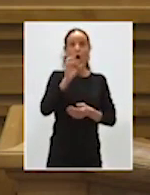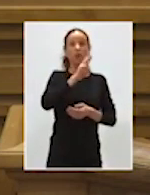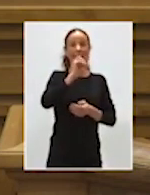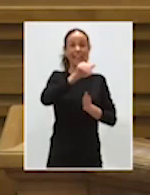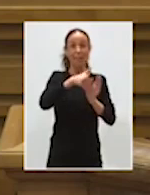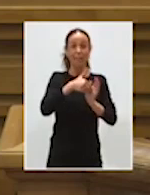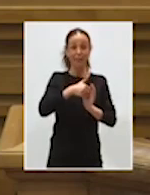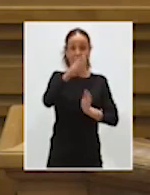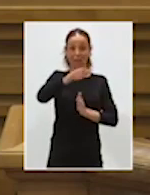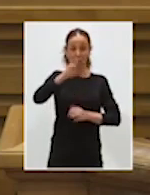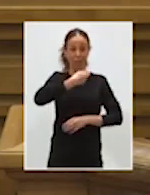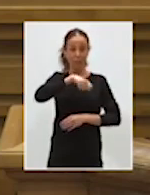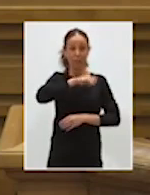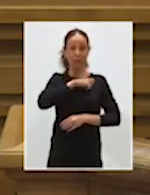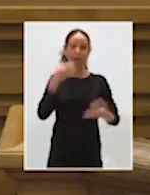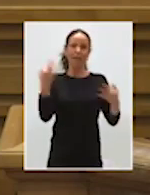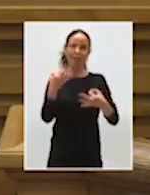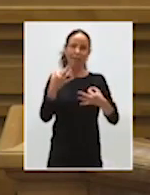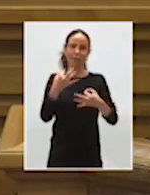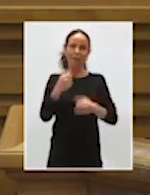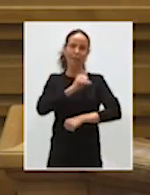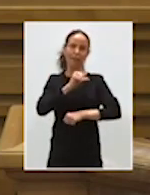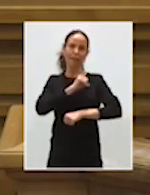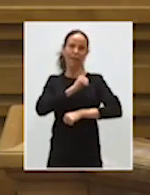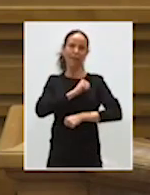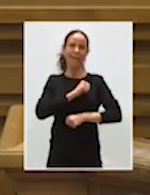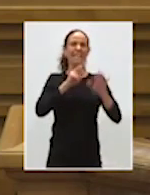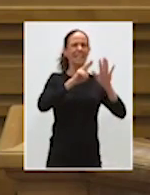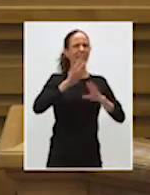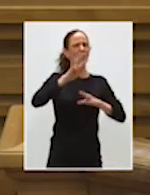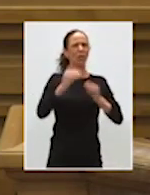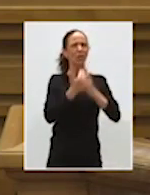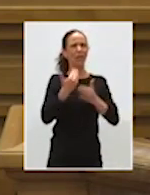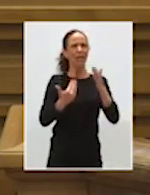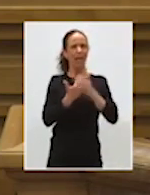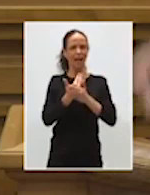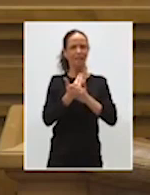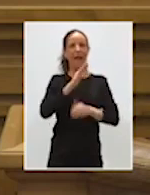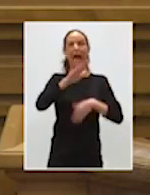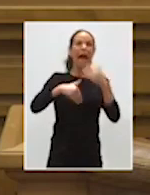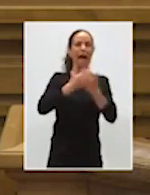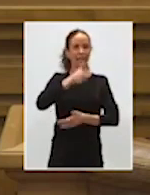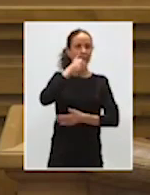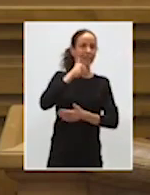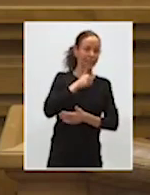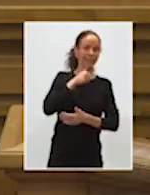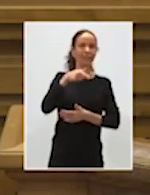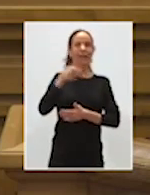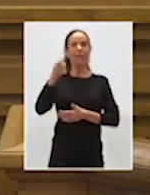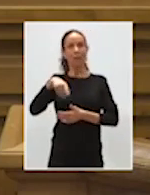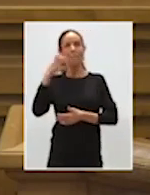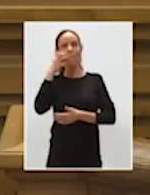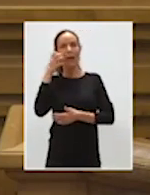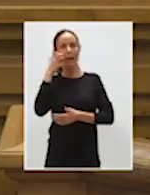a quienes han chantajeado y humillado al Estado de Derecho, a España, a los españoles, a Castilla-La Mancha y a los